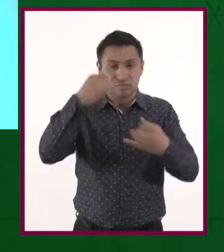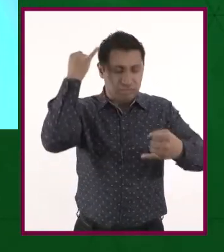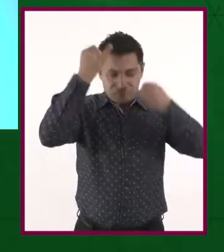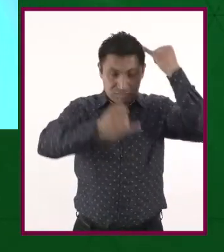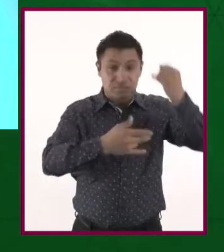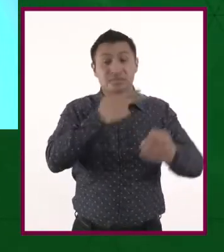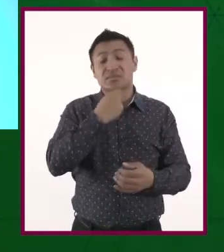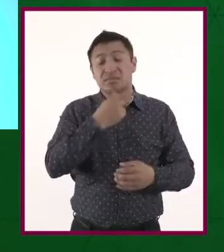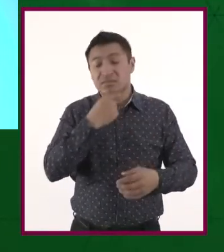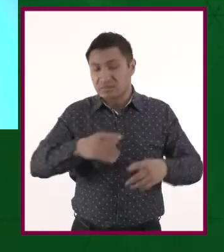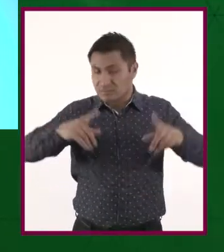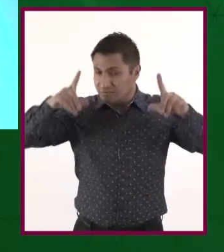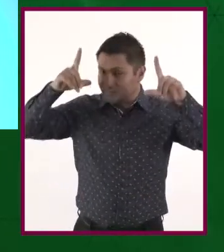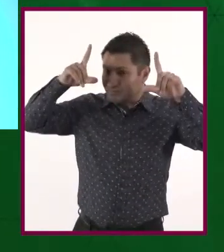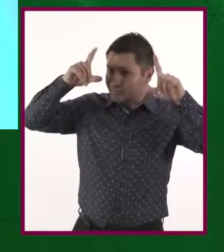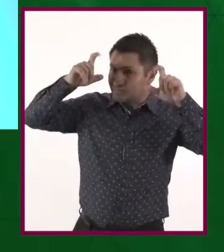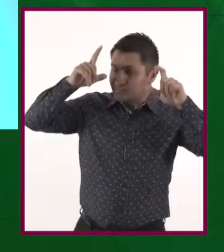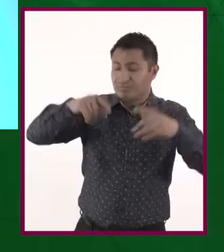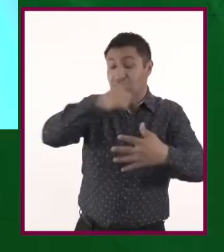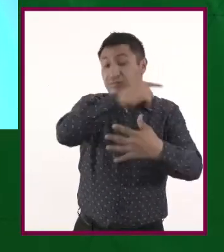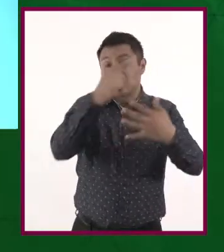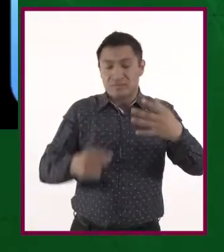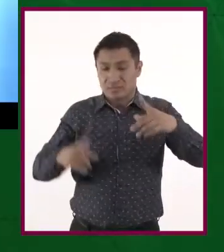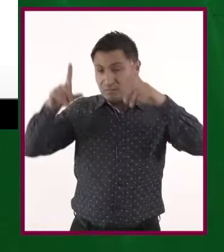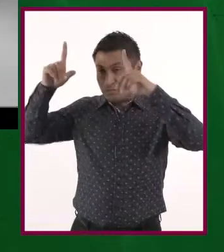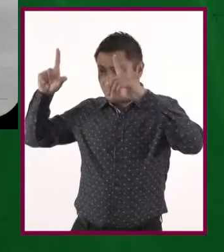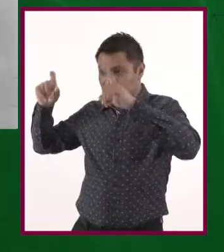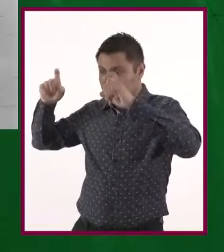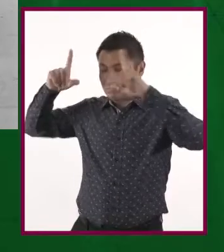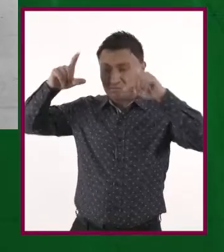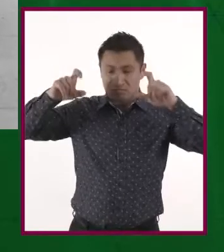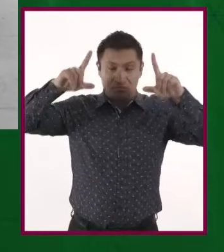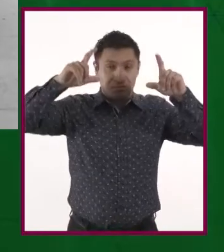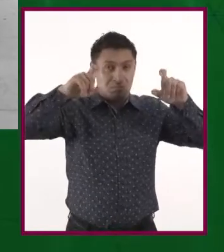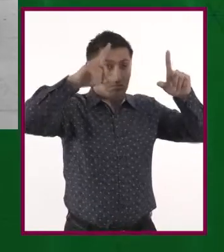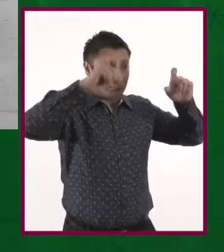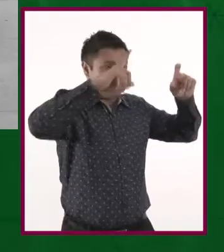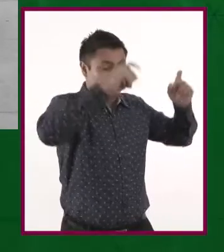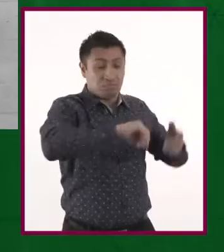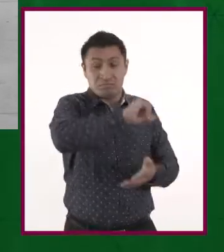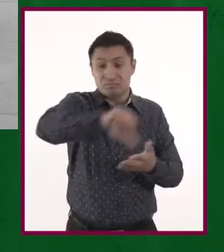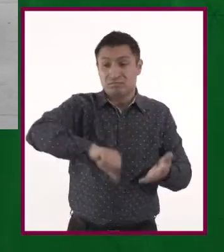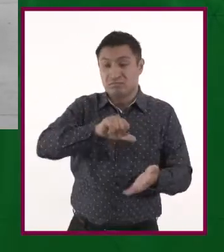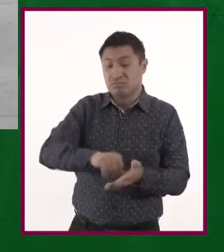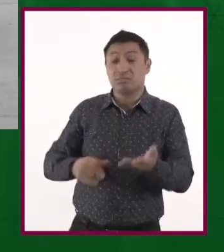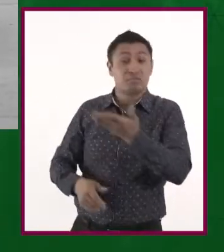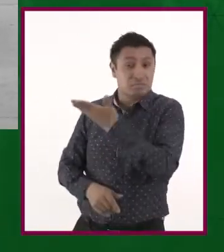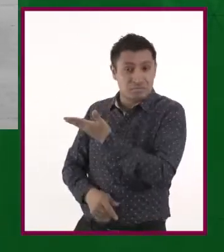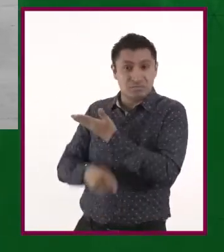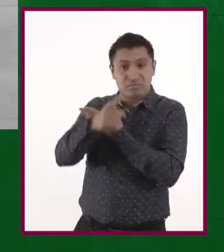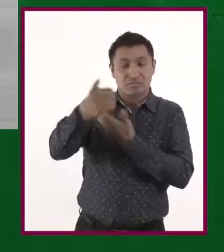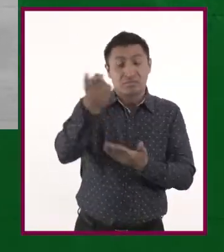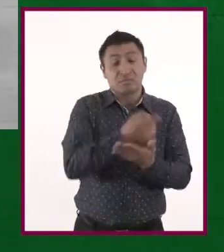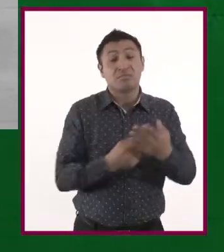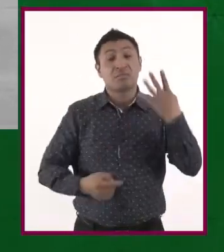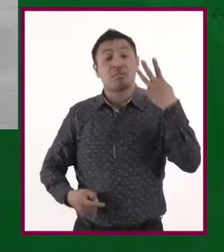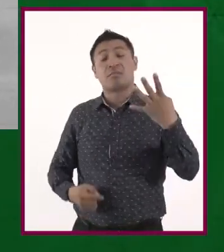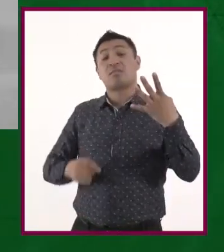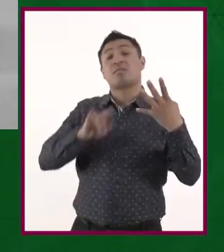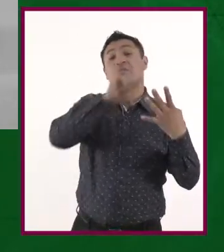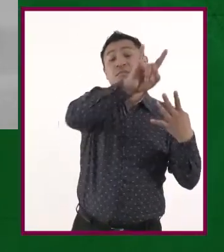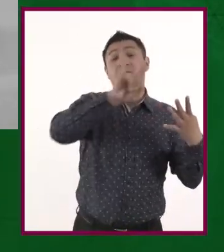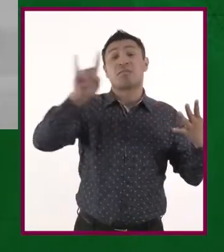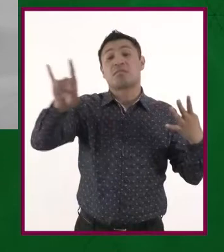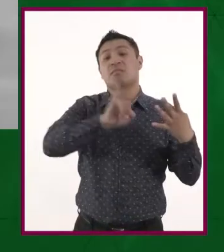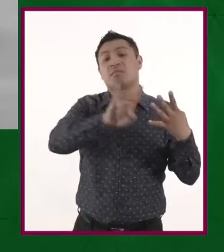que el fotógrafo tomó una serie de 5 fotografías y esta es la central. Dibuja 4 cuadros o momentos